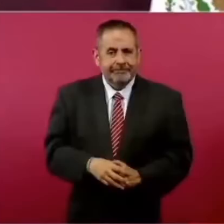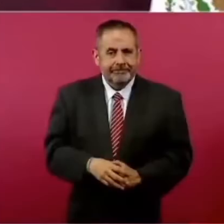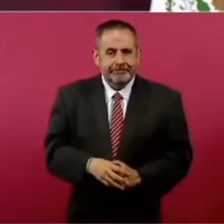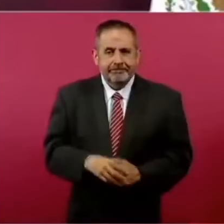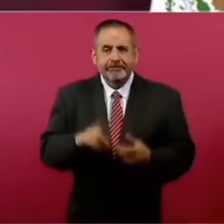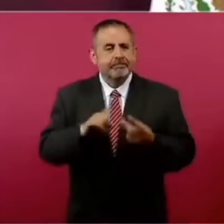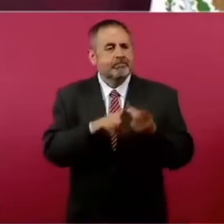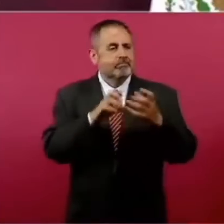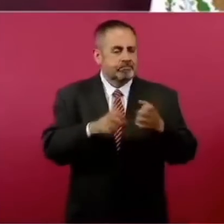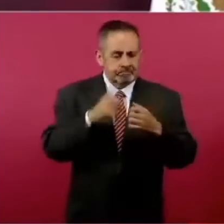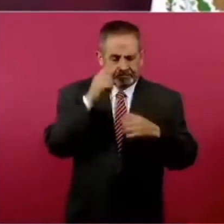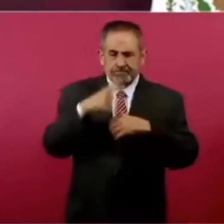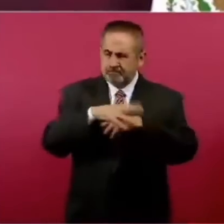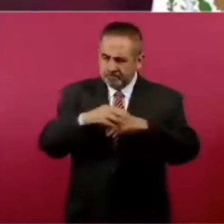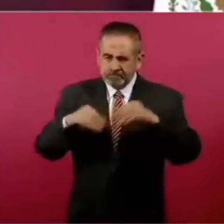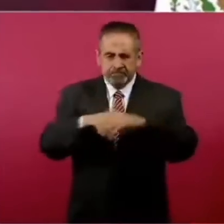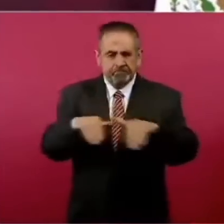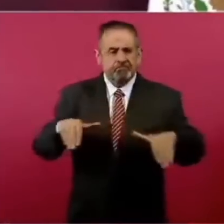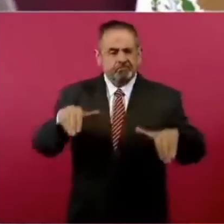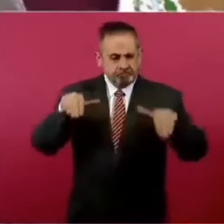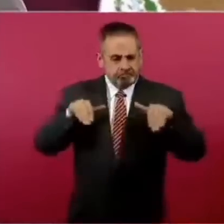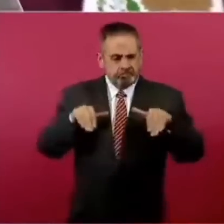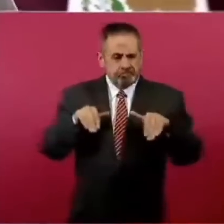la objetividad, la pluralidad?